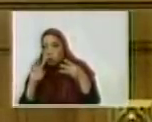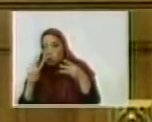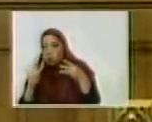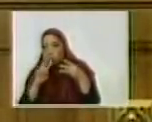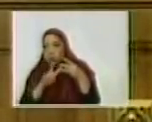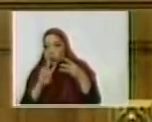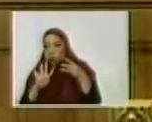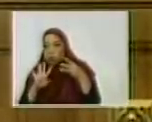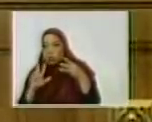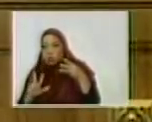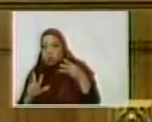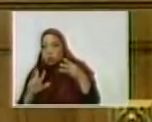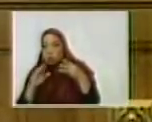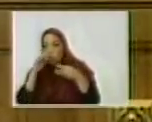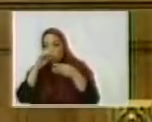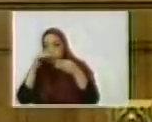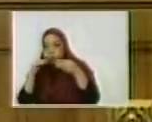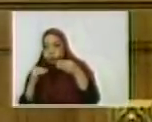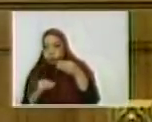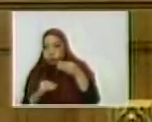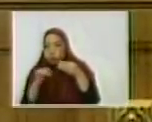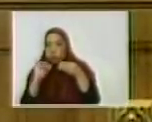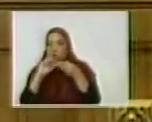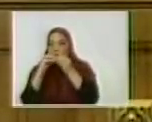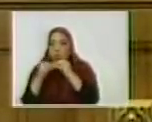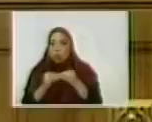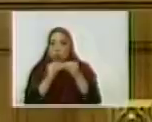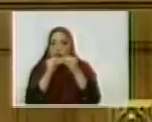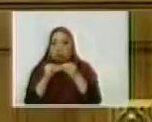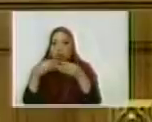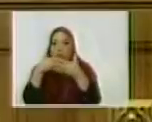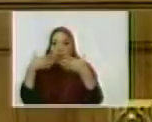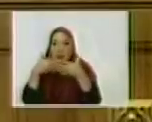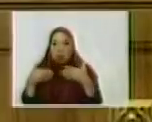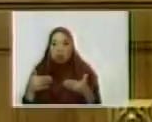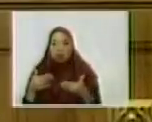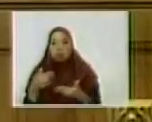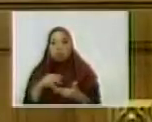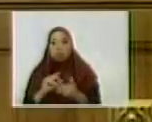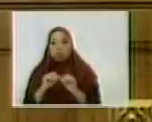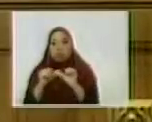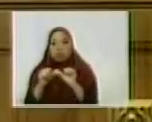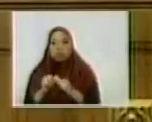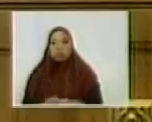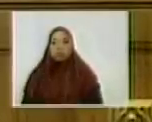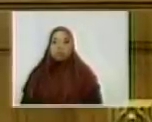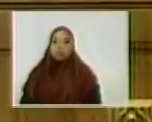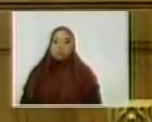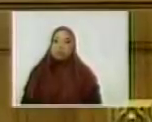Ese artículo tendría la siguiente redacción: